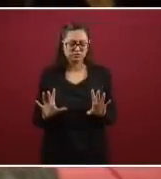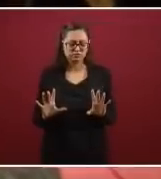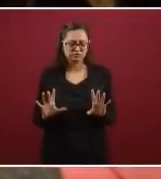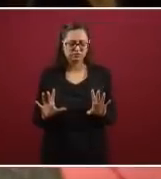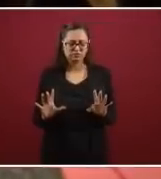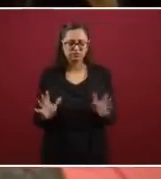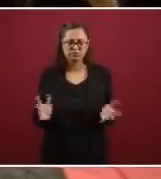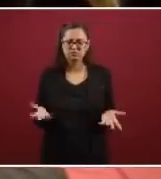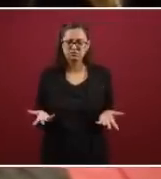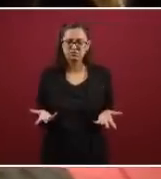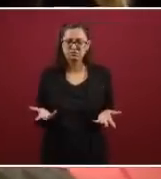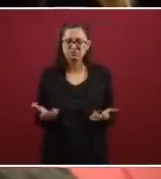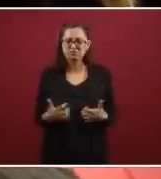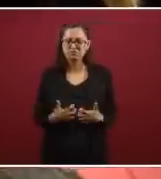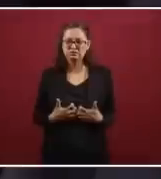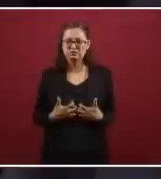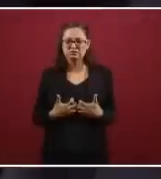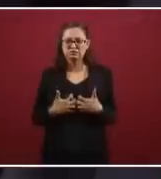coraje